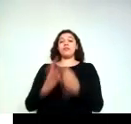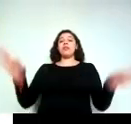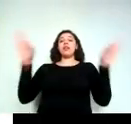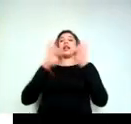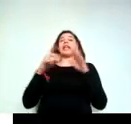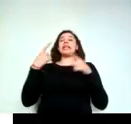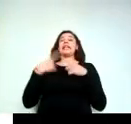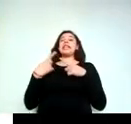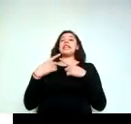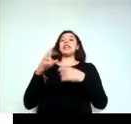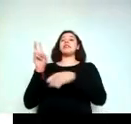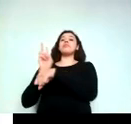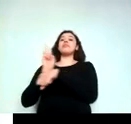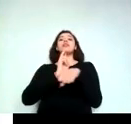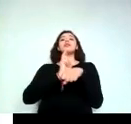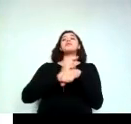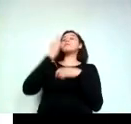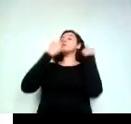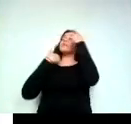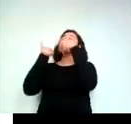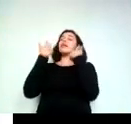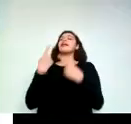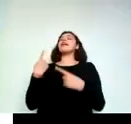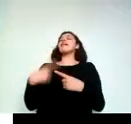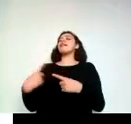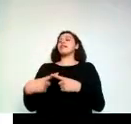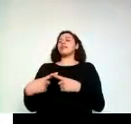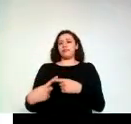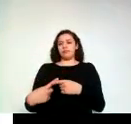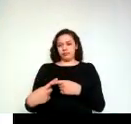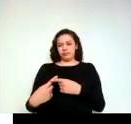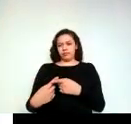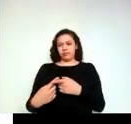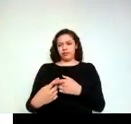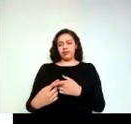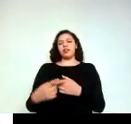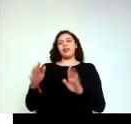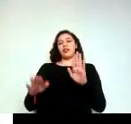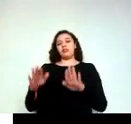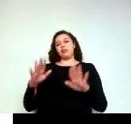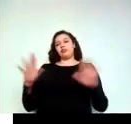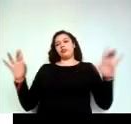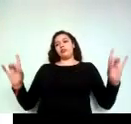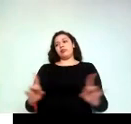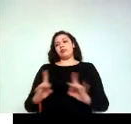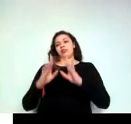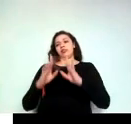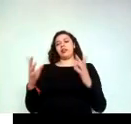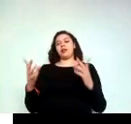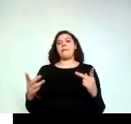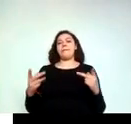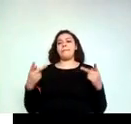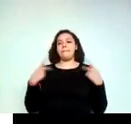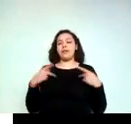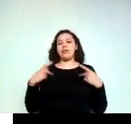¿No? Porque, pues como sabemos, de repente hay personas ocurrentes o oportunistas que toman